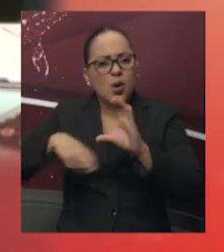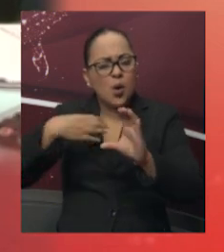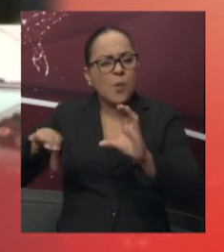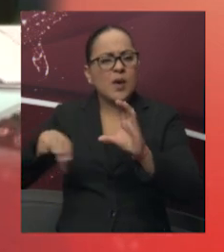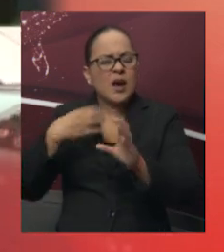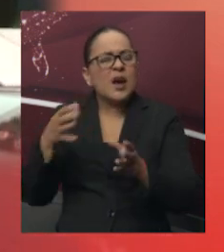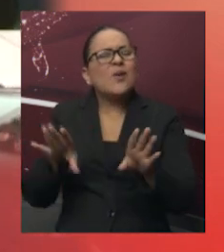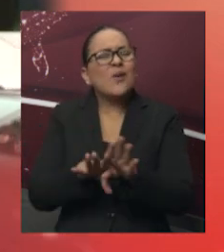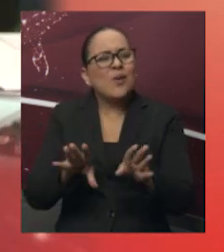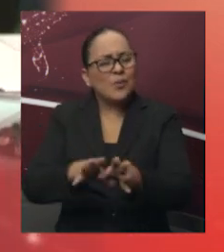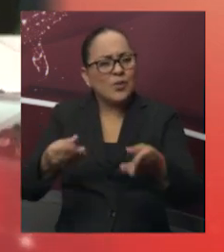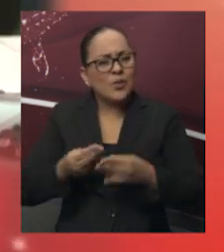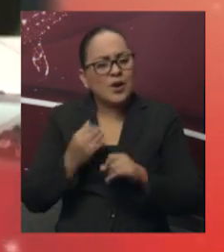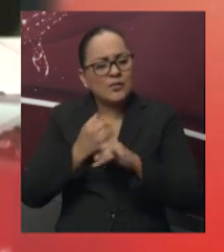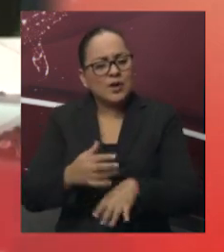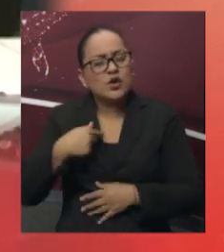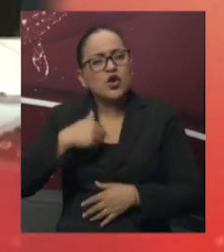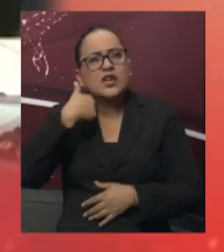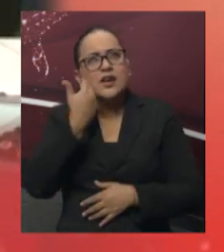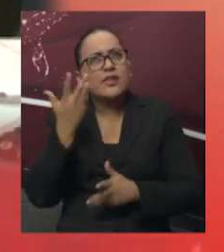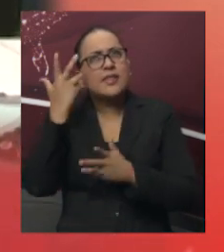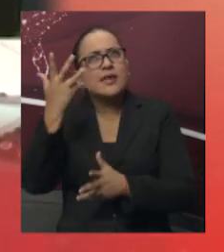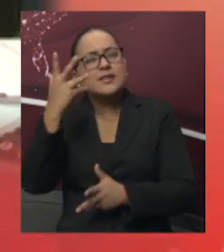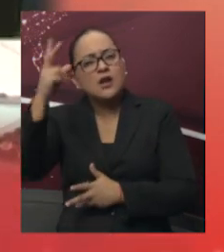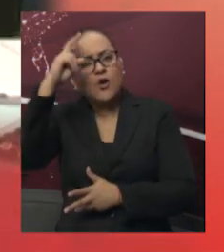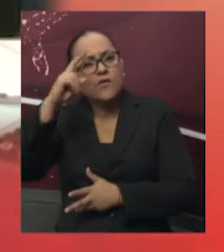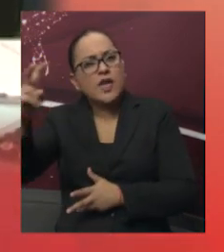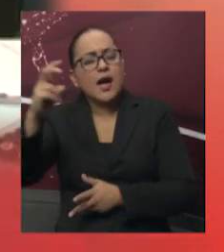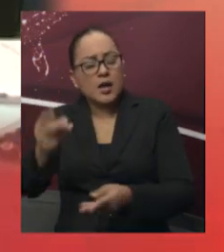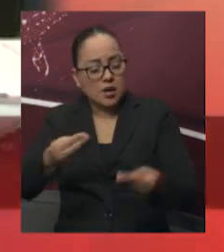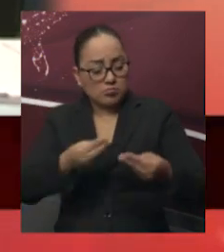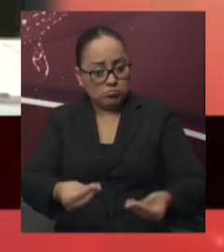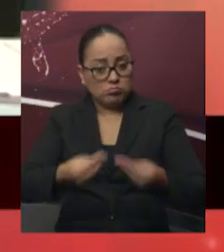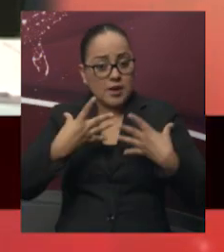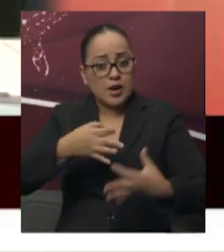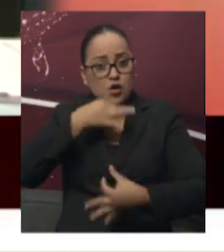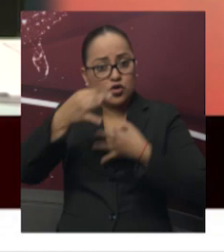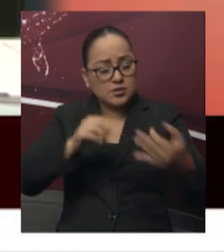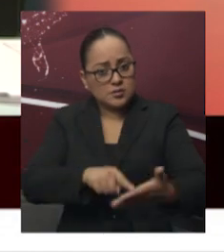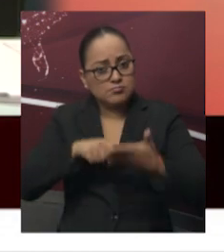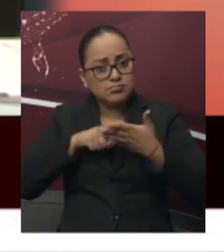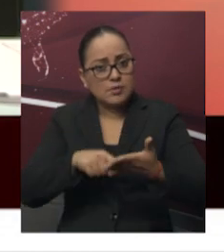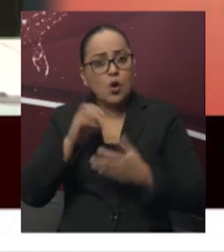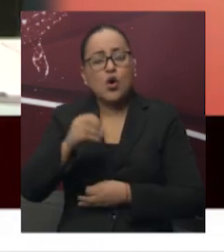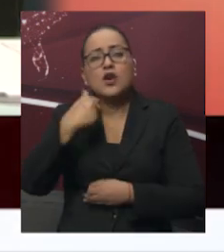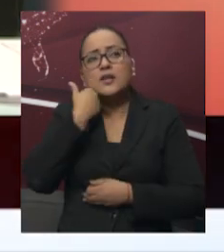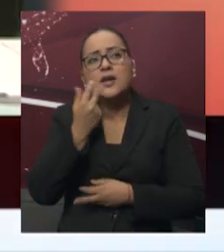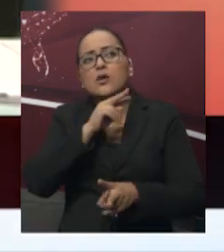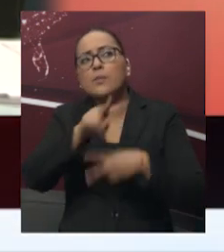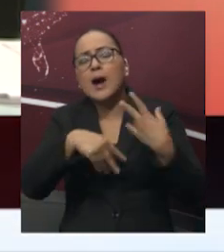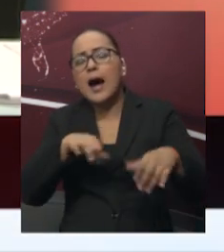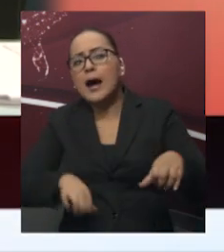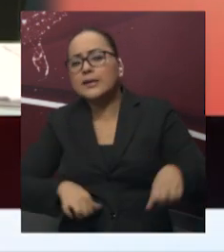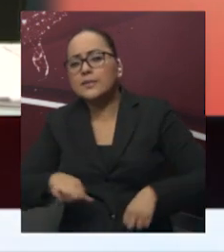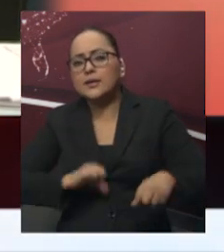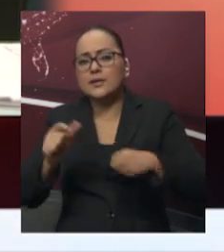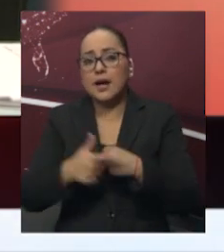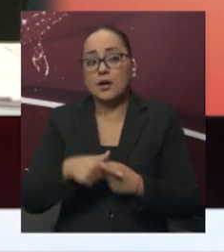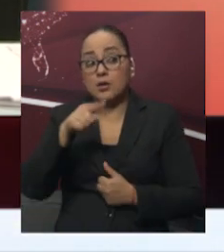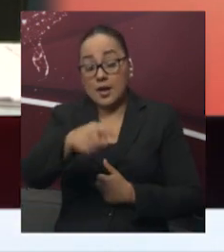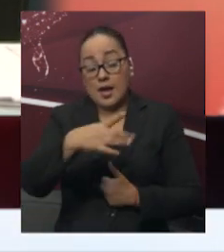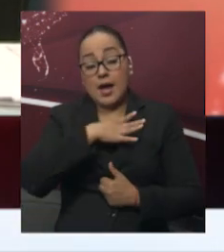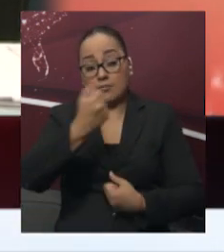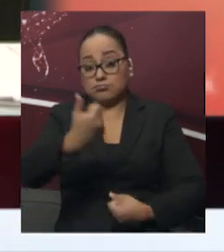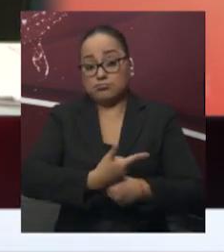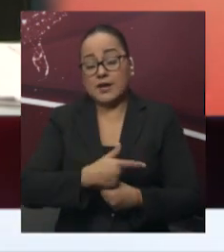esta información del viaje que quería, por ejemplo, o de la actividad que estaba yo interesado? Porque tienen información que